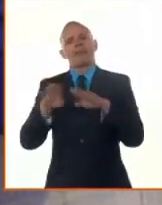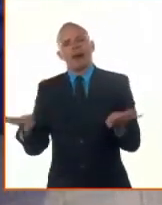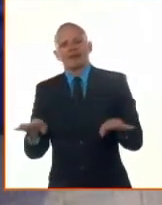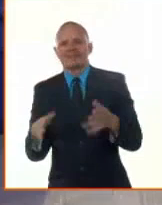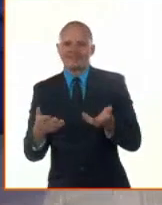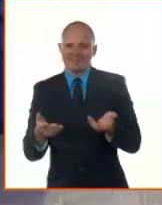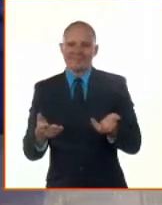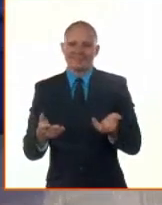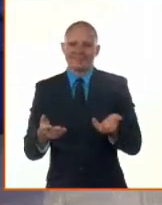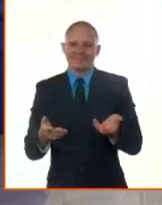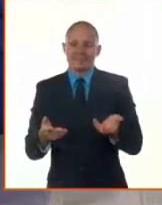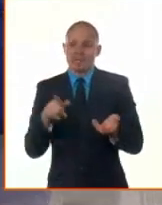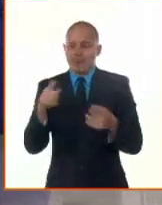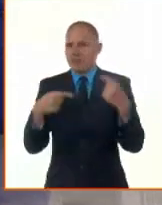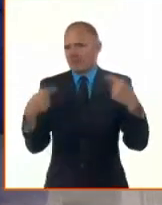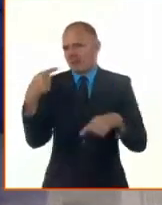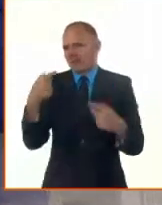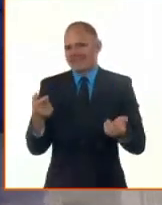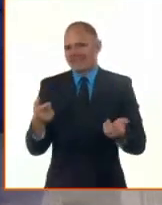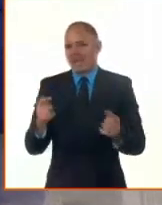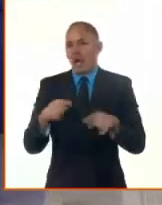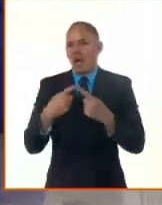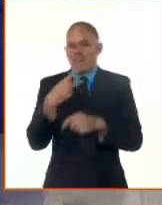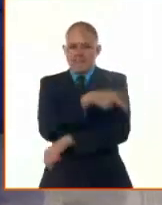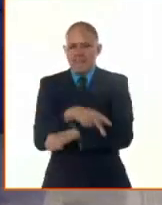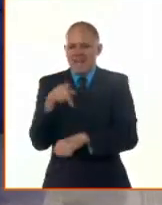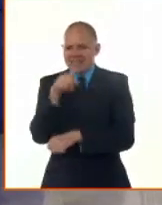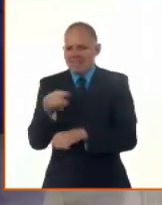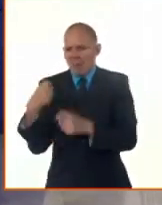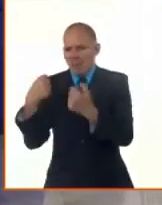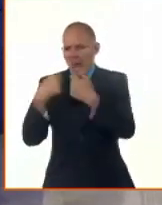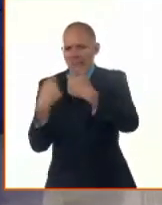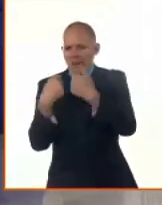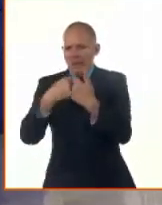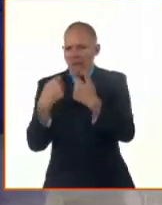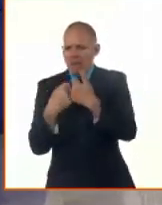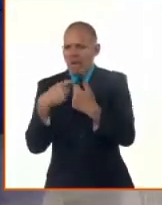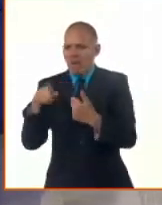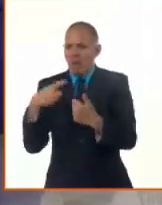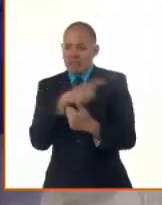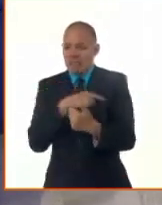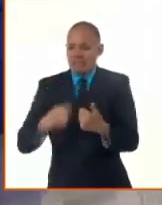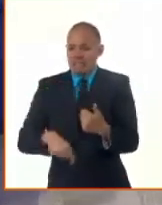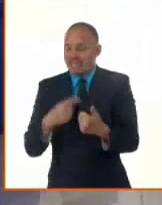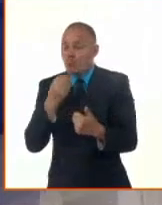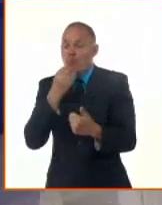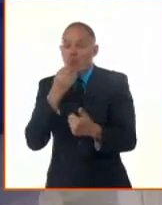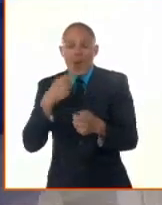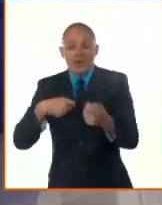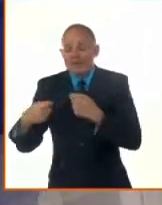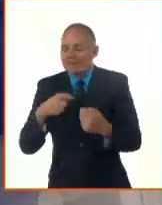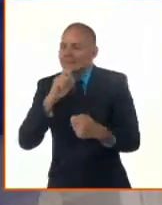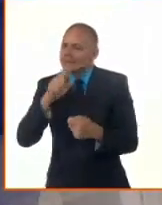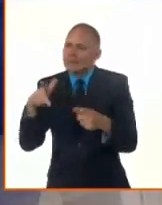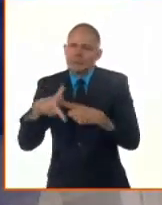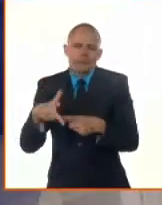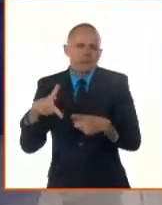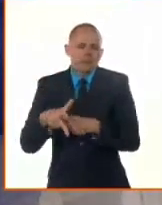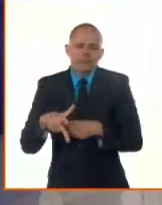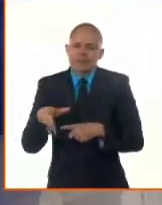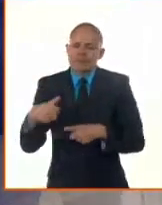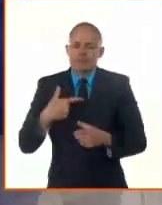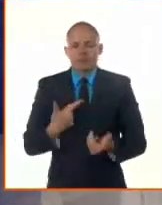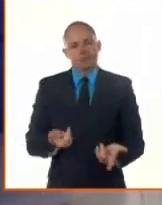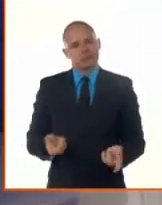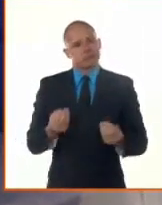de la franja de la ruta que está en función de ella como potencia y esto implica La Paz en medio oriente